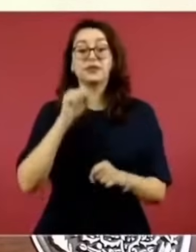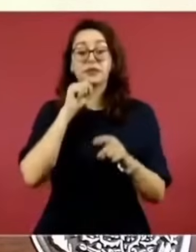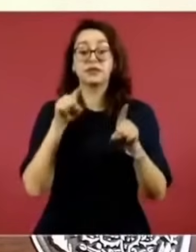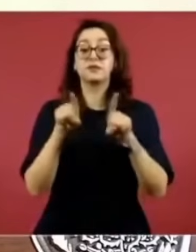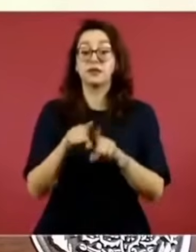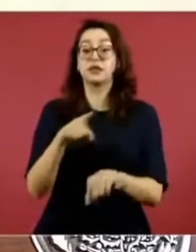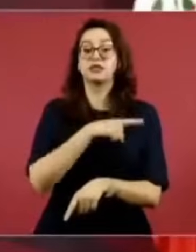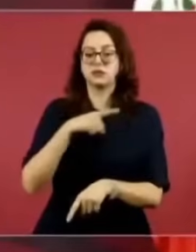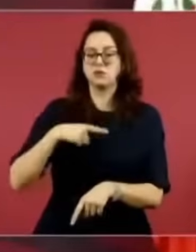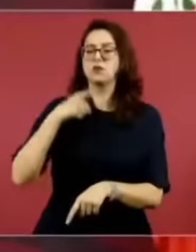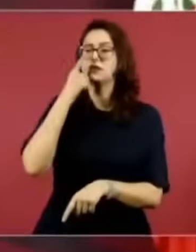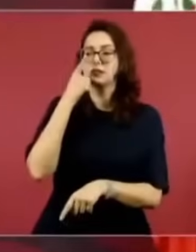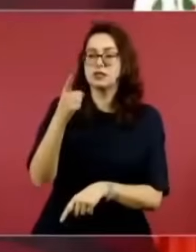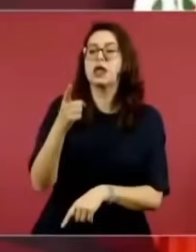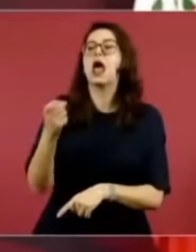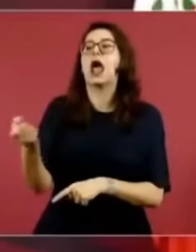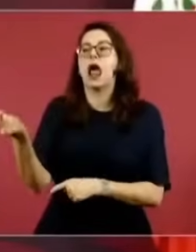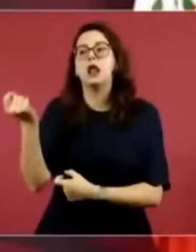hay excepciones.